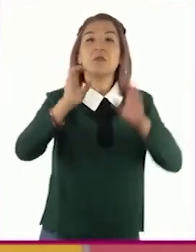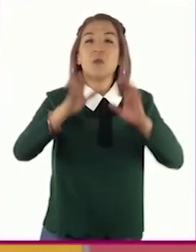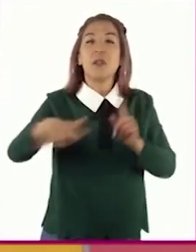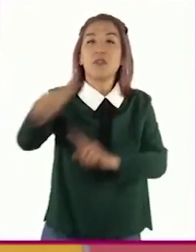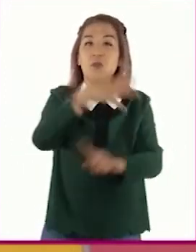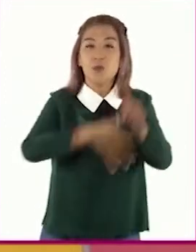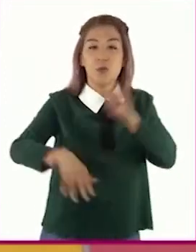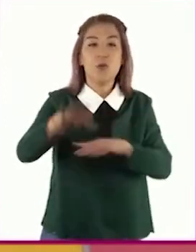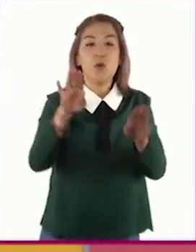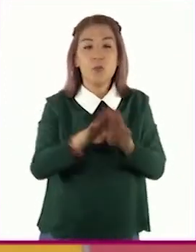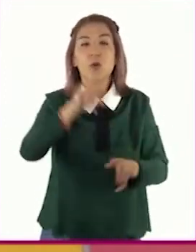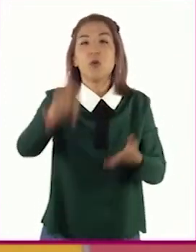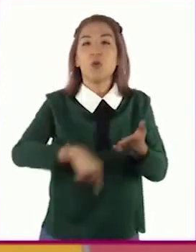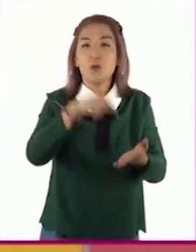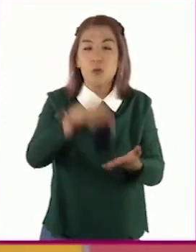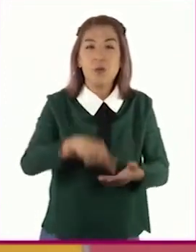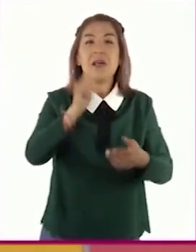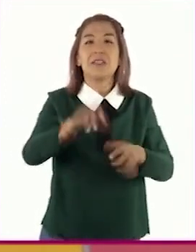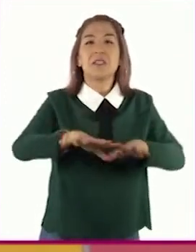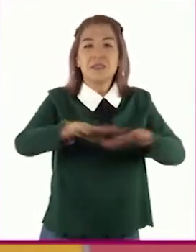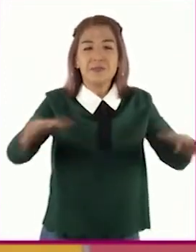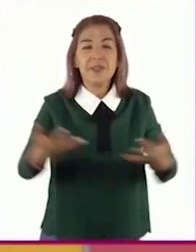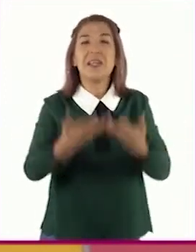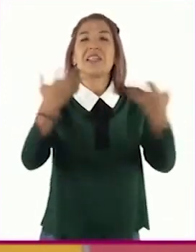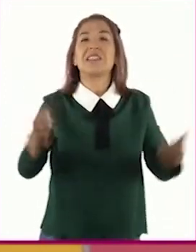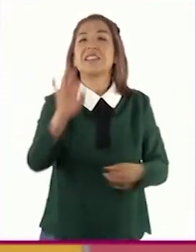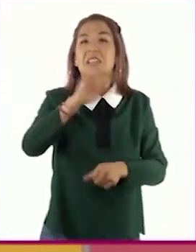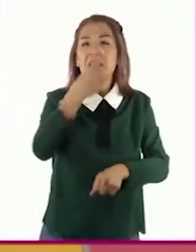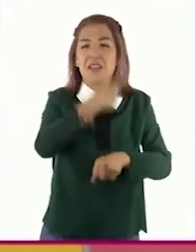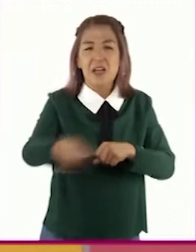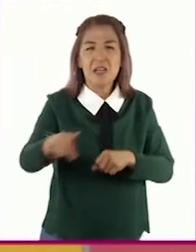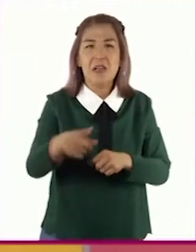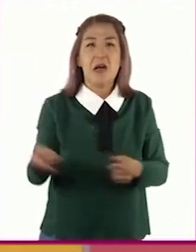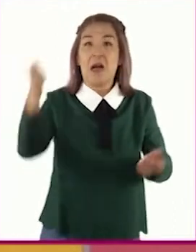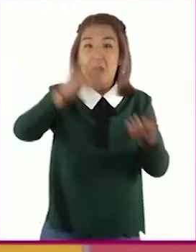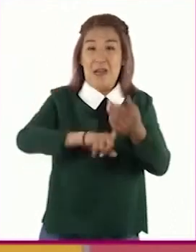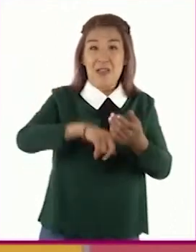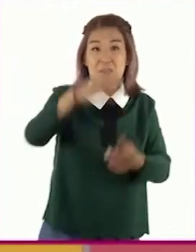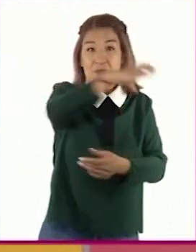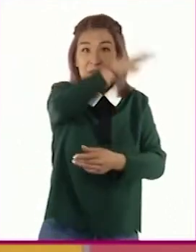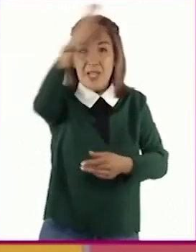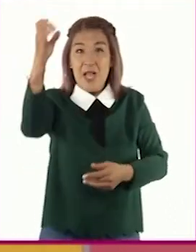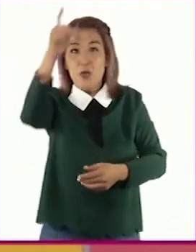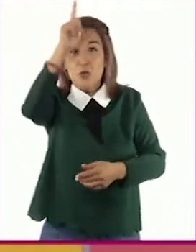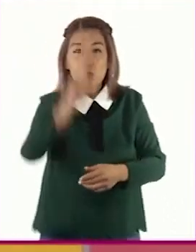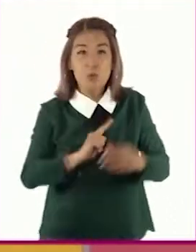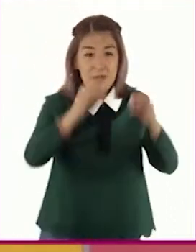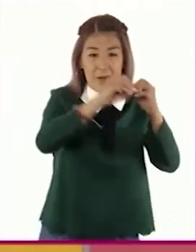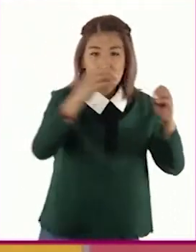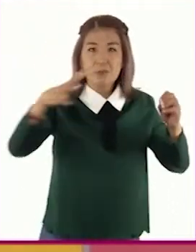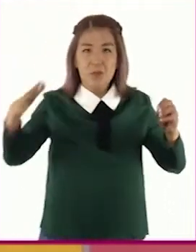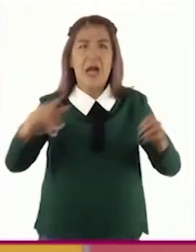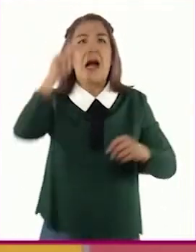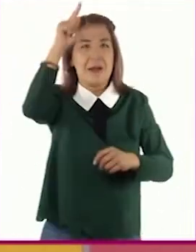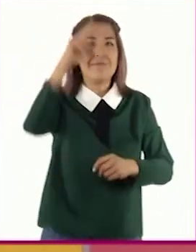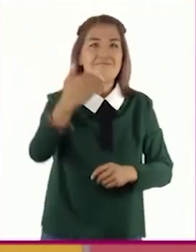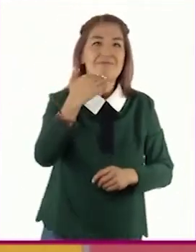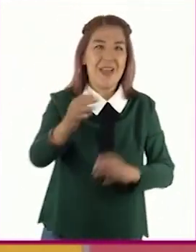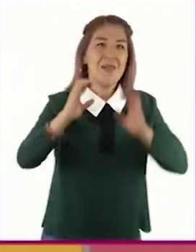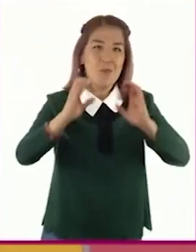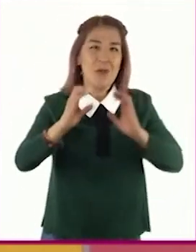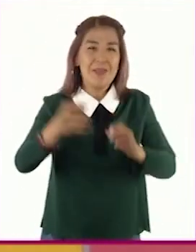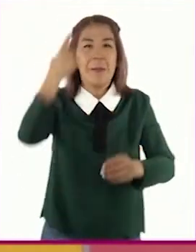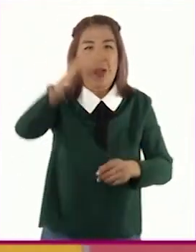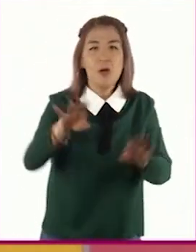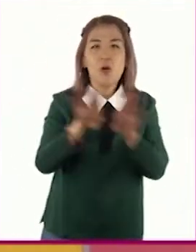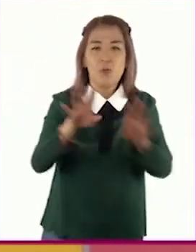las inmediaciones de la superficie terrestre, porque nos hace daño. Allá arriba es muy bueno, ¿eh?, el ozono, porque allá arriba sirve como una capa protectora para